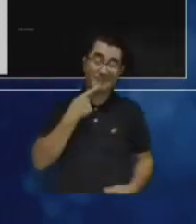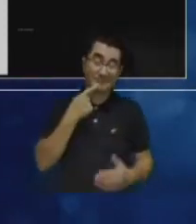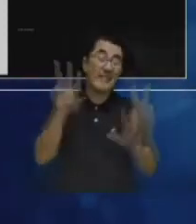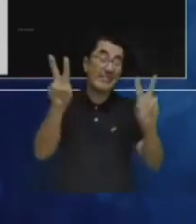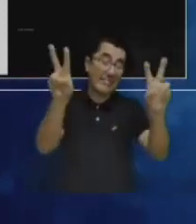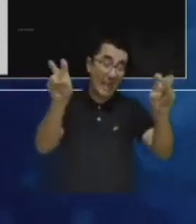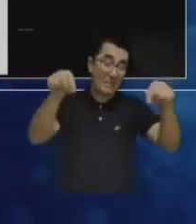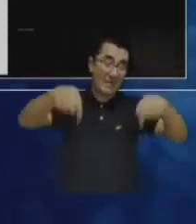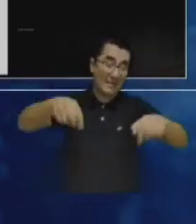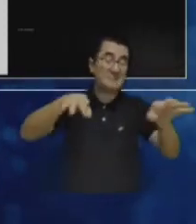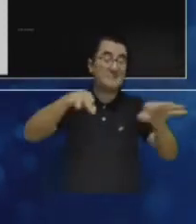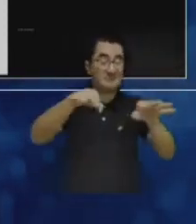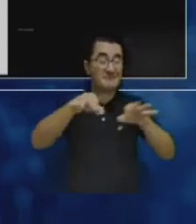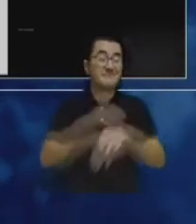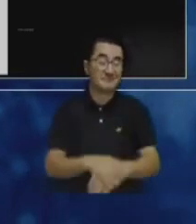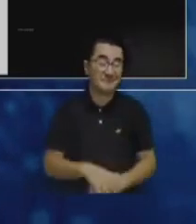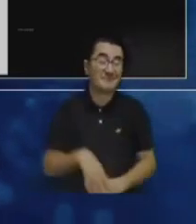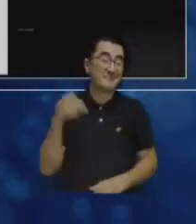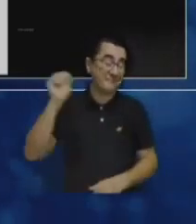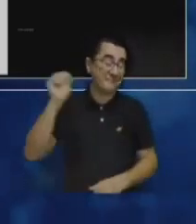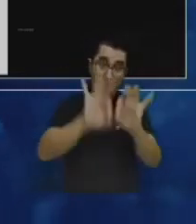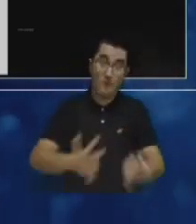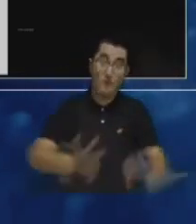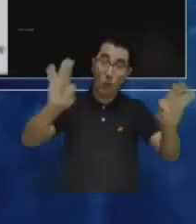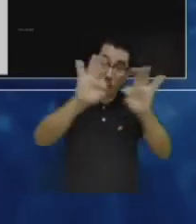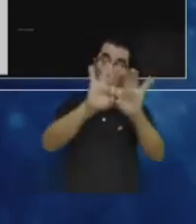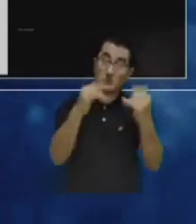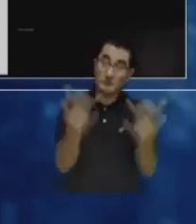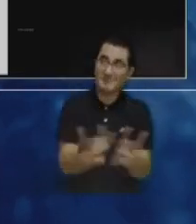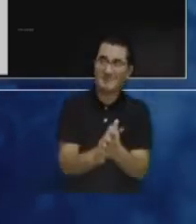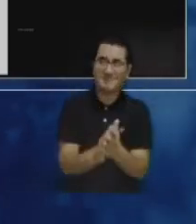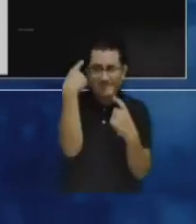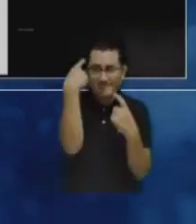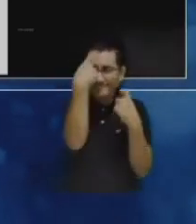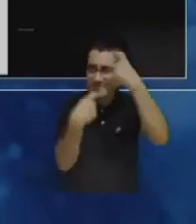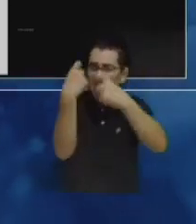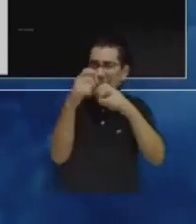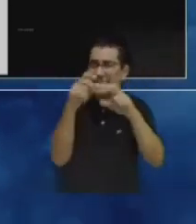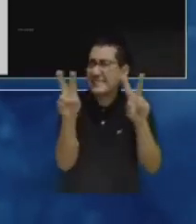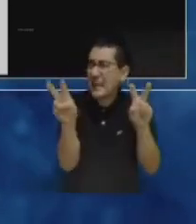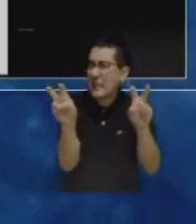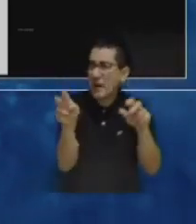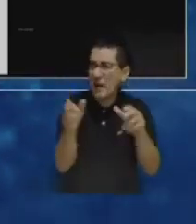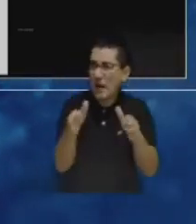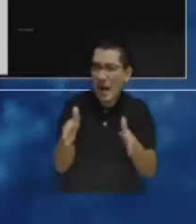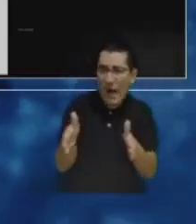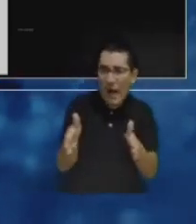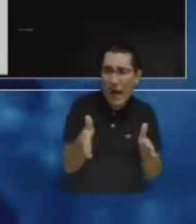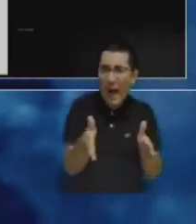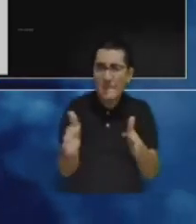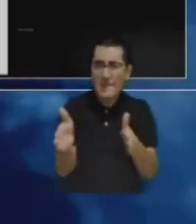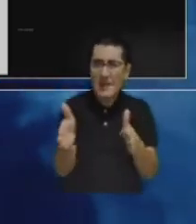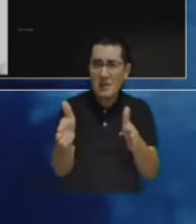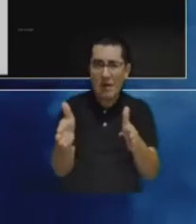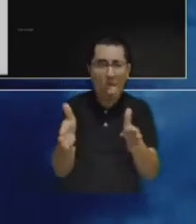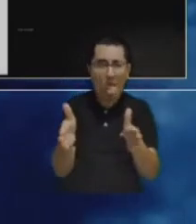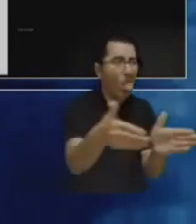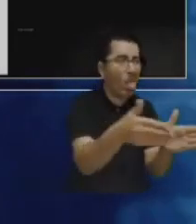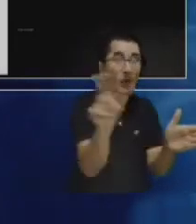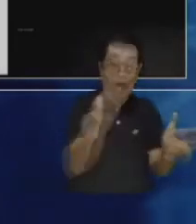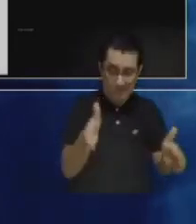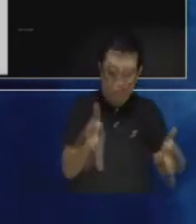importante para retomar la senda, y no solamente retomar la senda, sino como lo decían en el Consejo Privado